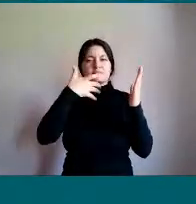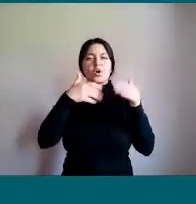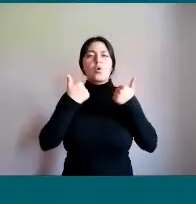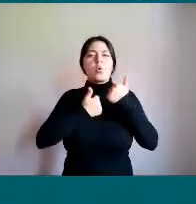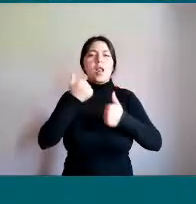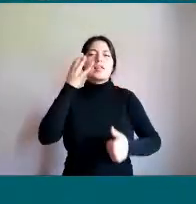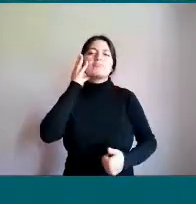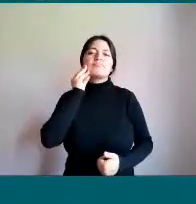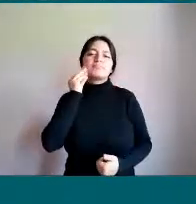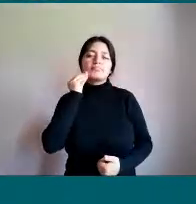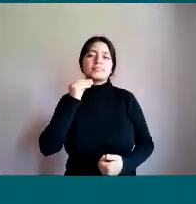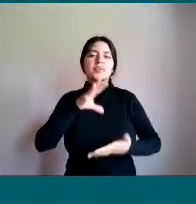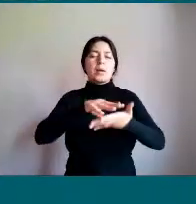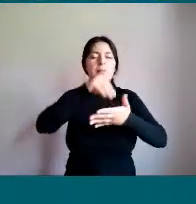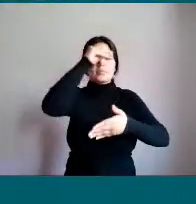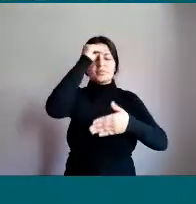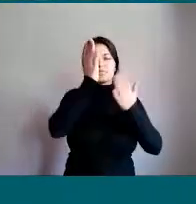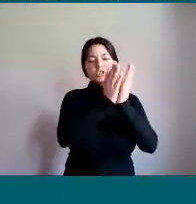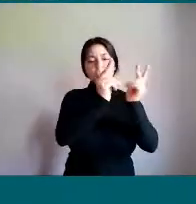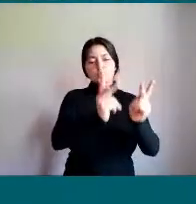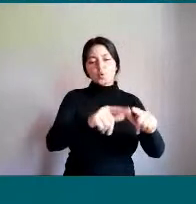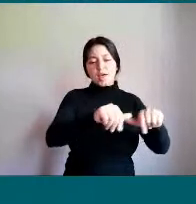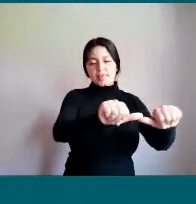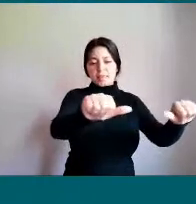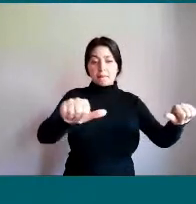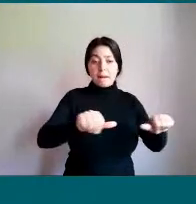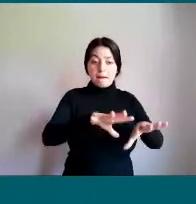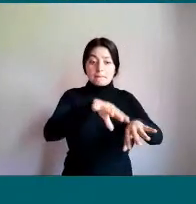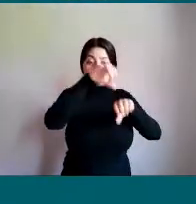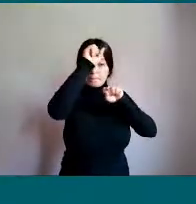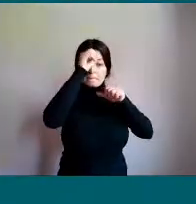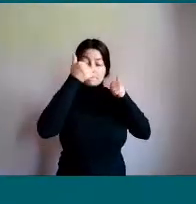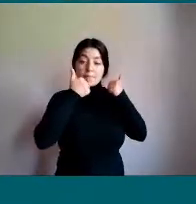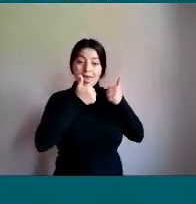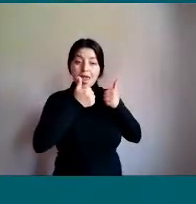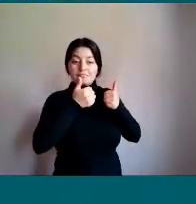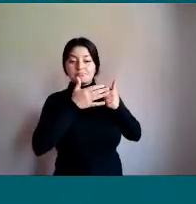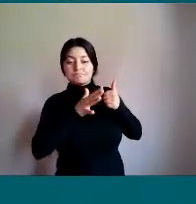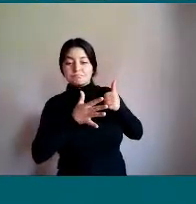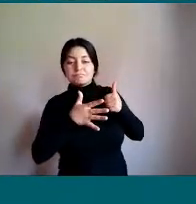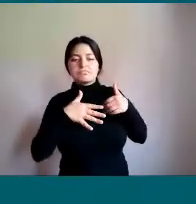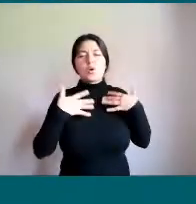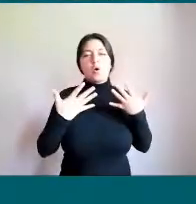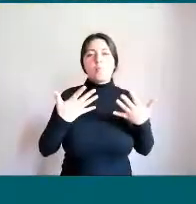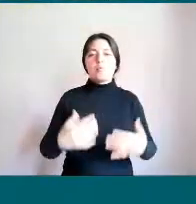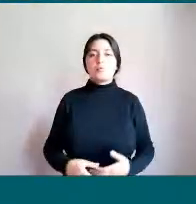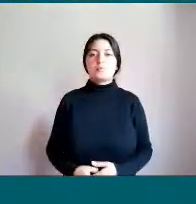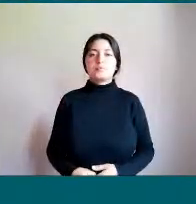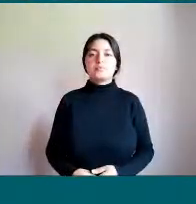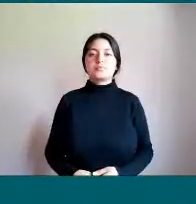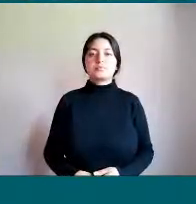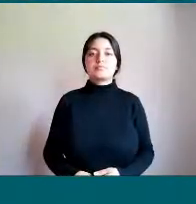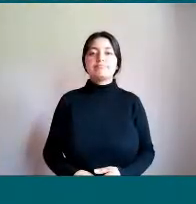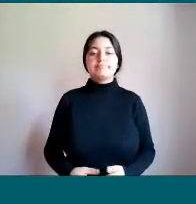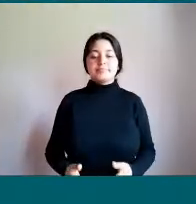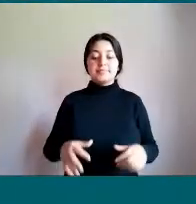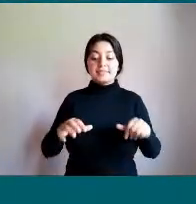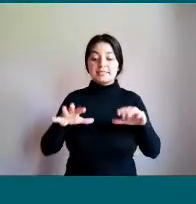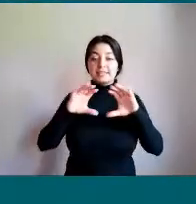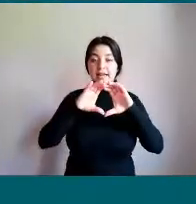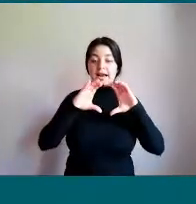de aprendizaje que se estaban dando en el aula. Y dije, bueno, pues vamos a ver si realmente diseñar las clases es algo relevante o